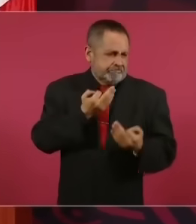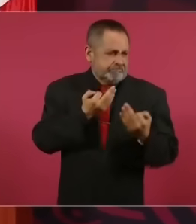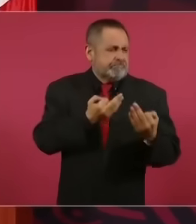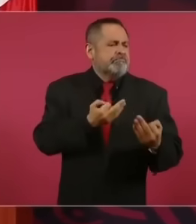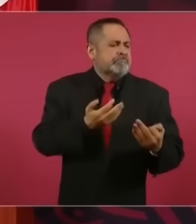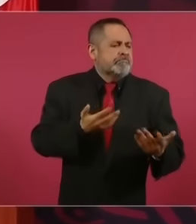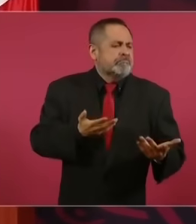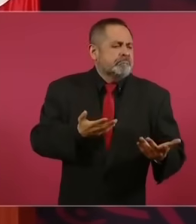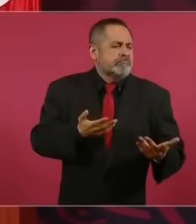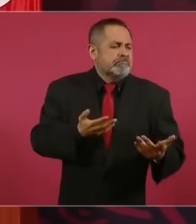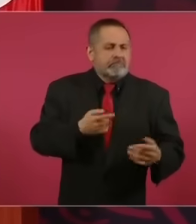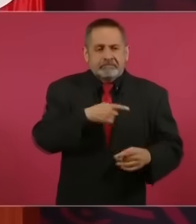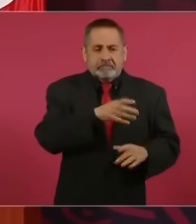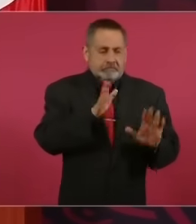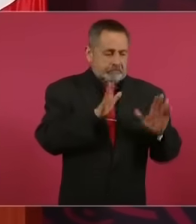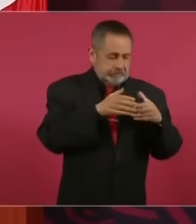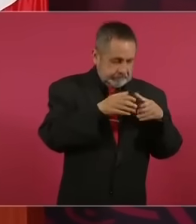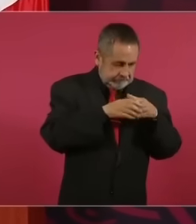conservadores